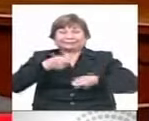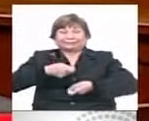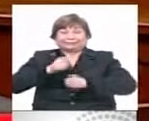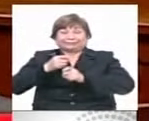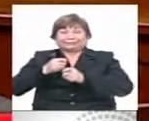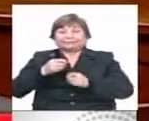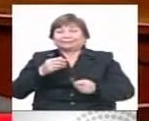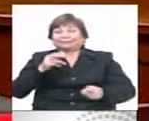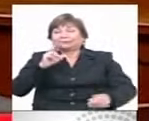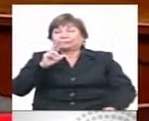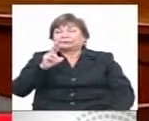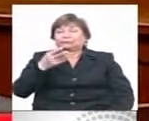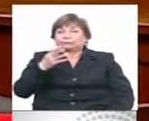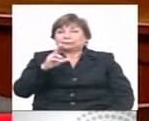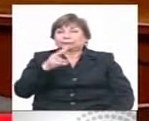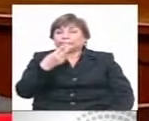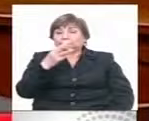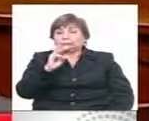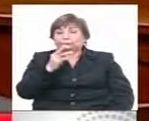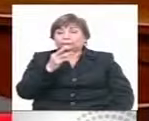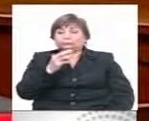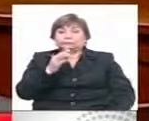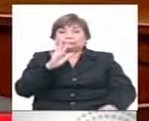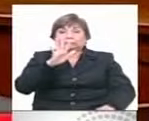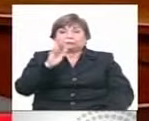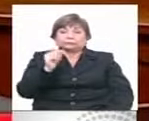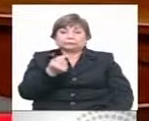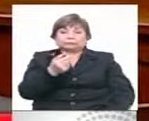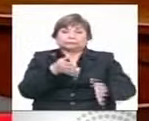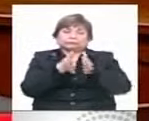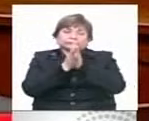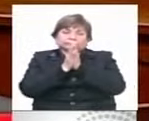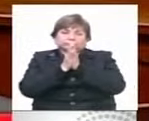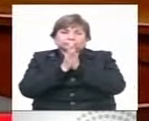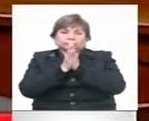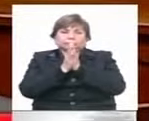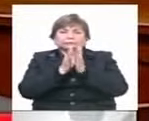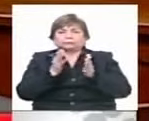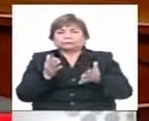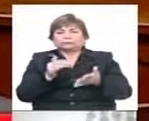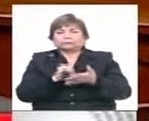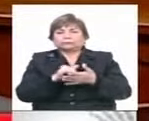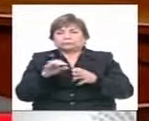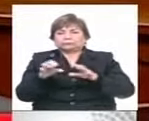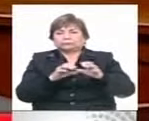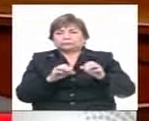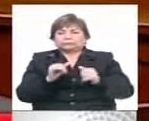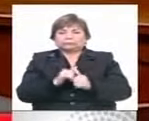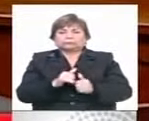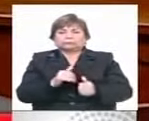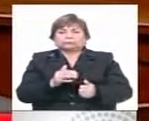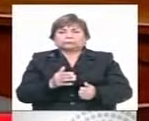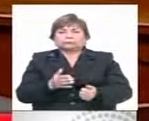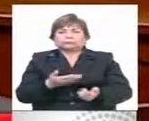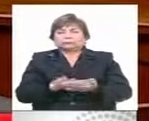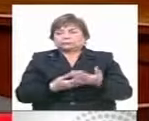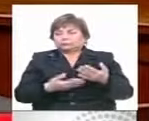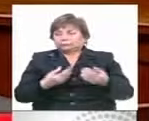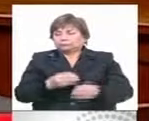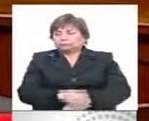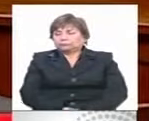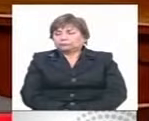a julio del 2026 se espera atender 5.000 solicitudes de acceso a la actividad de acuicultura a nivel